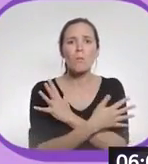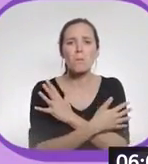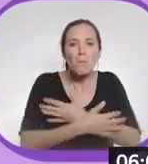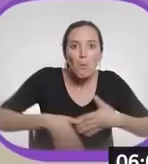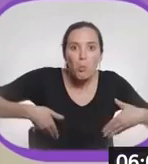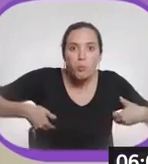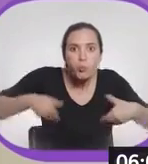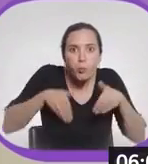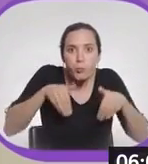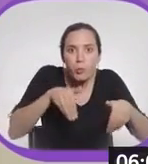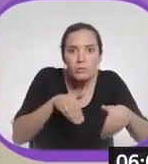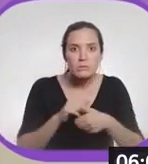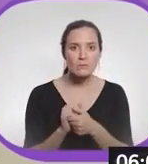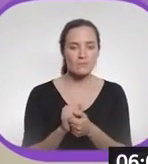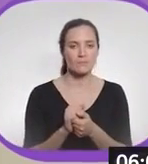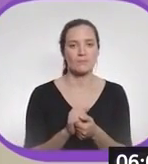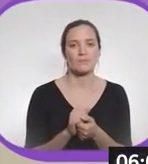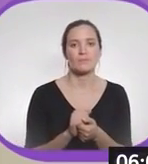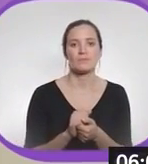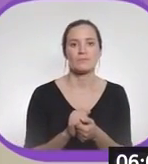¡Detente, mono danzarín!